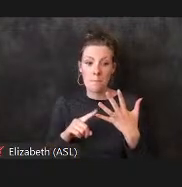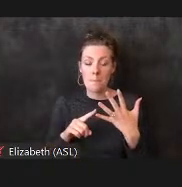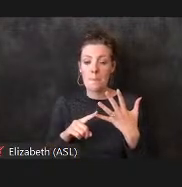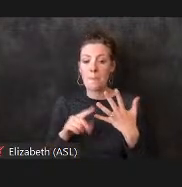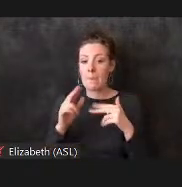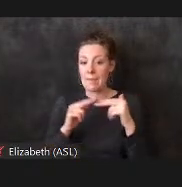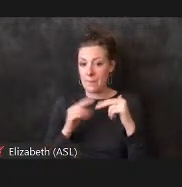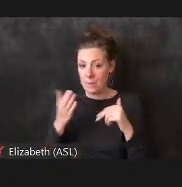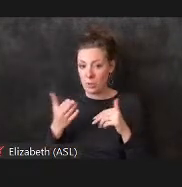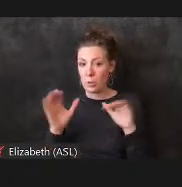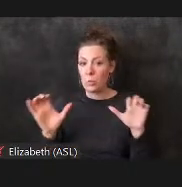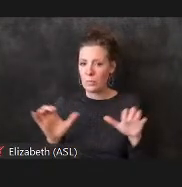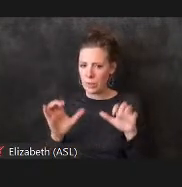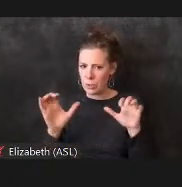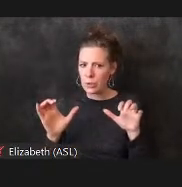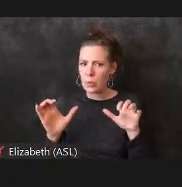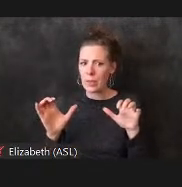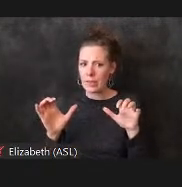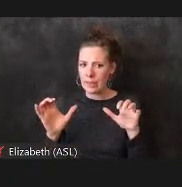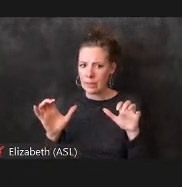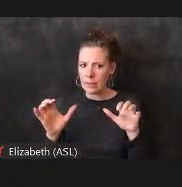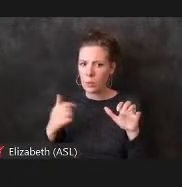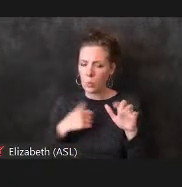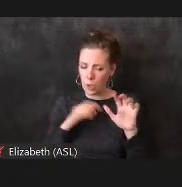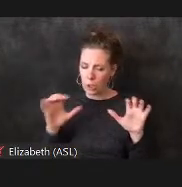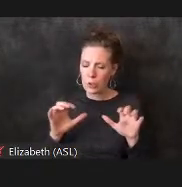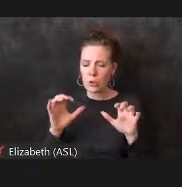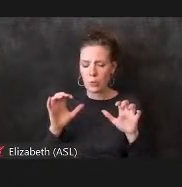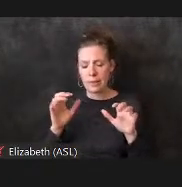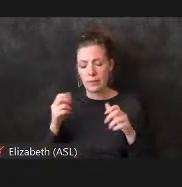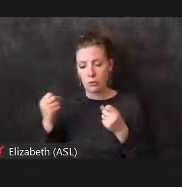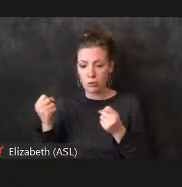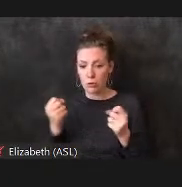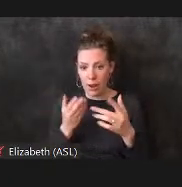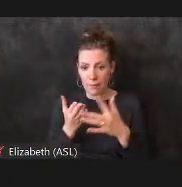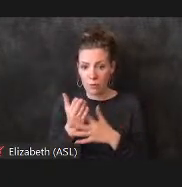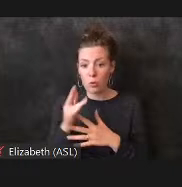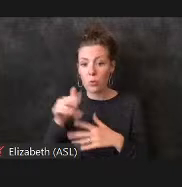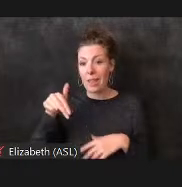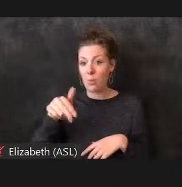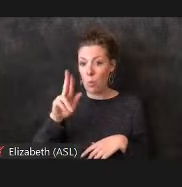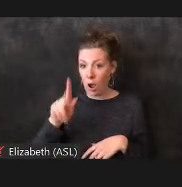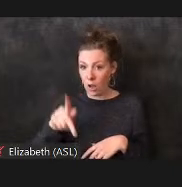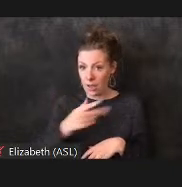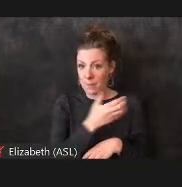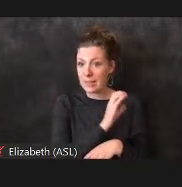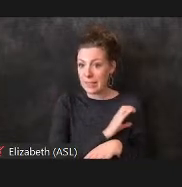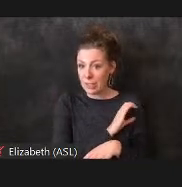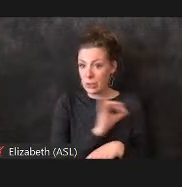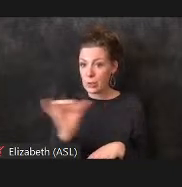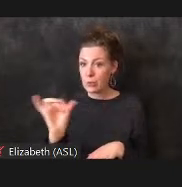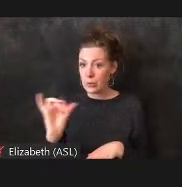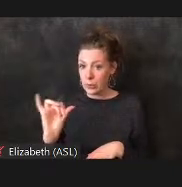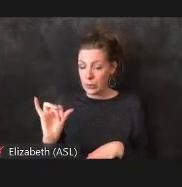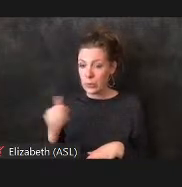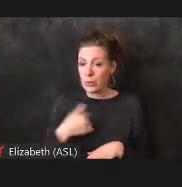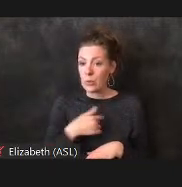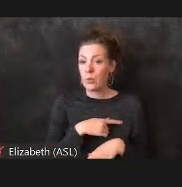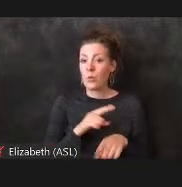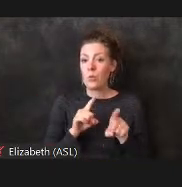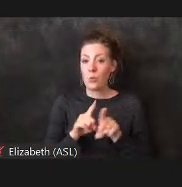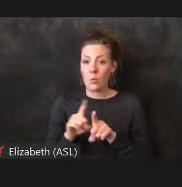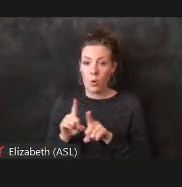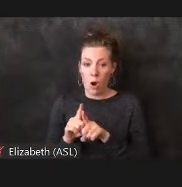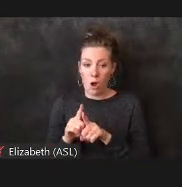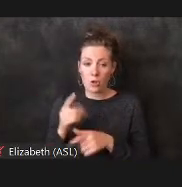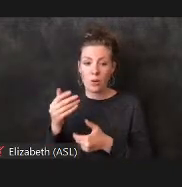también en el edificio de Administración del Condado y también en el edificio de Salud para